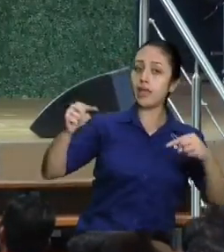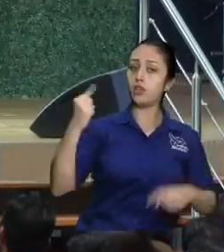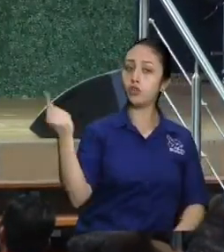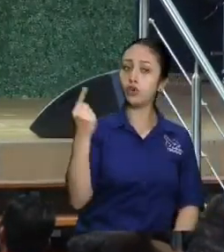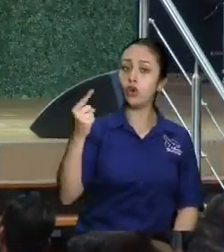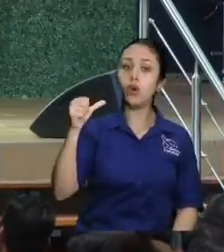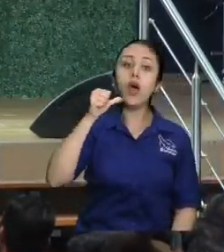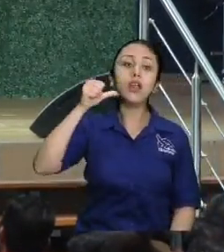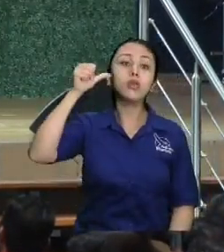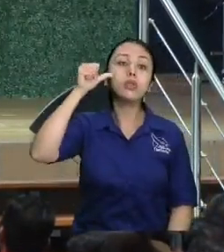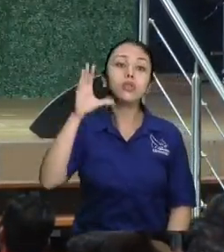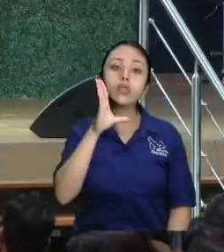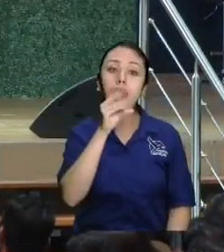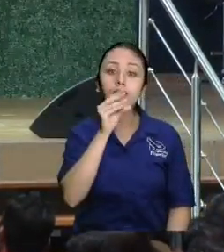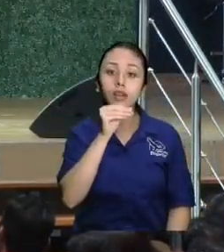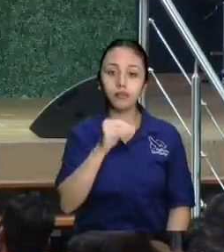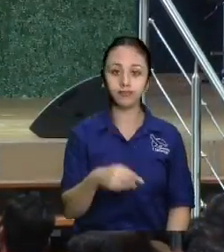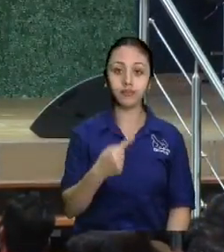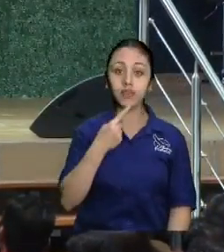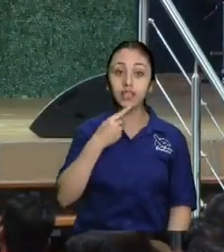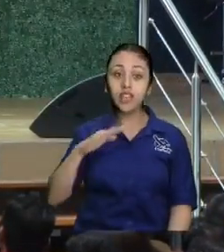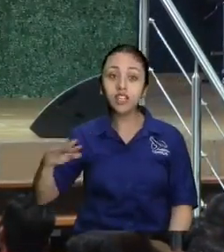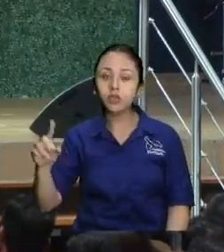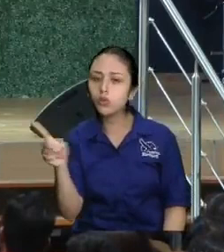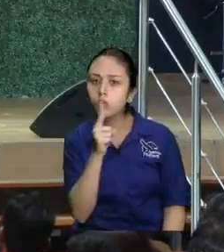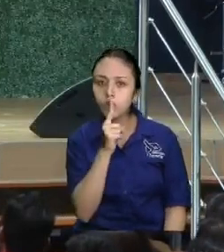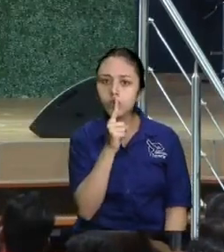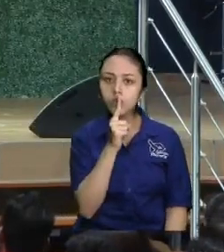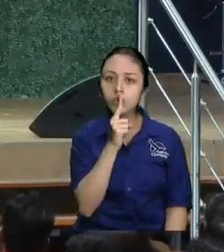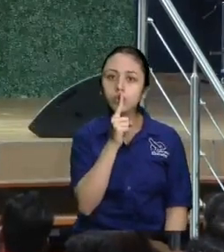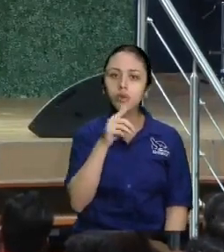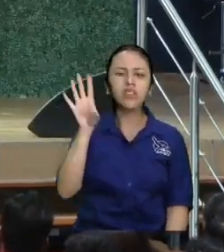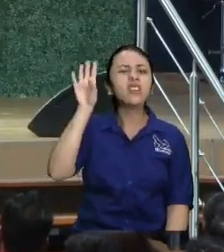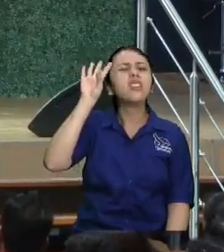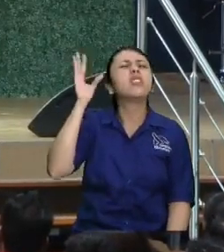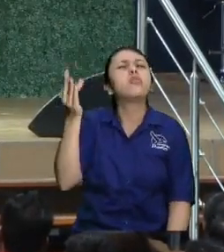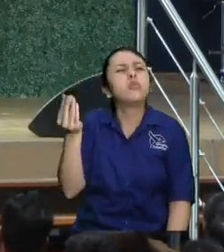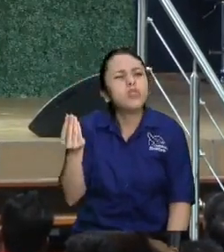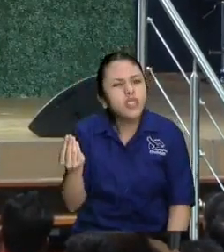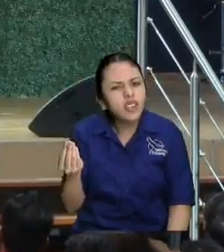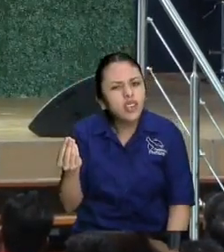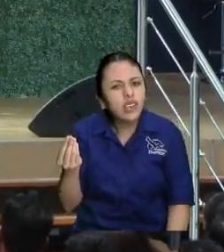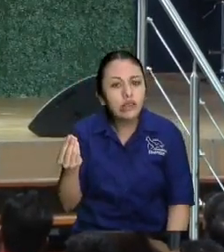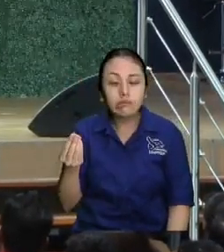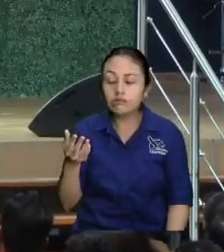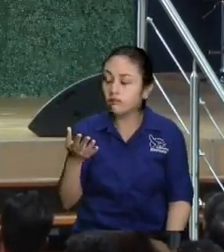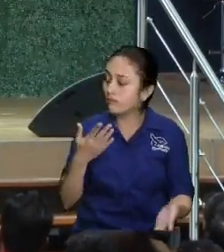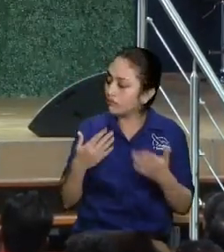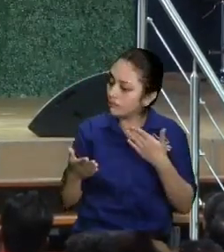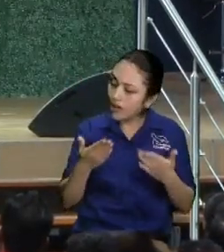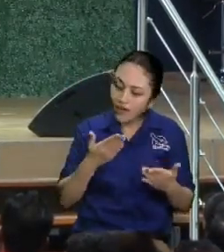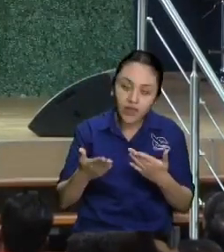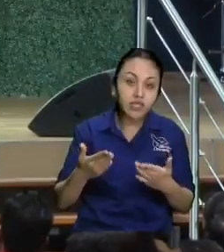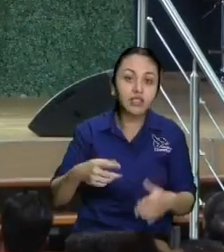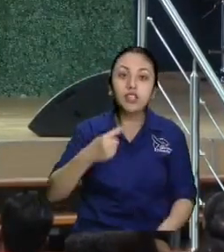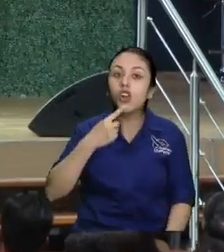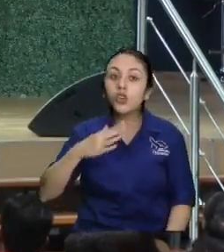Los niños se callan. Pero ¿por qué? Y lo peor, que hay unos patojos que les